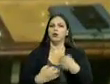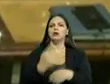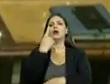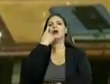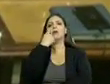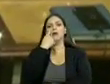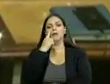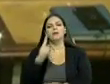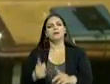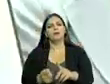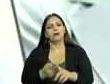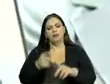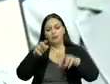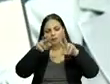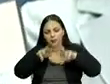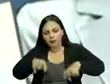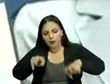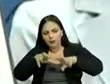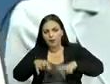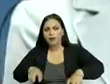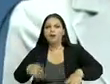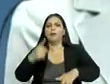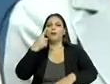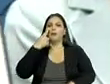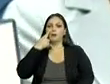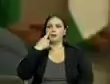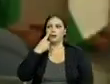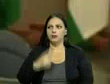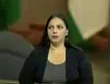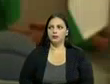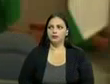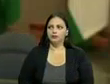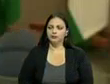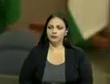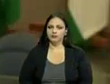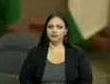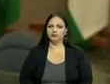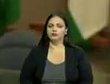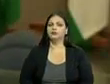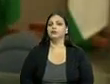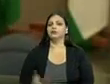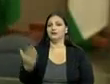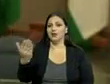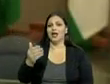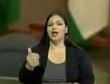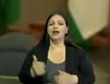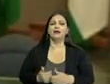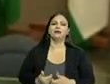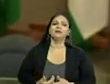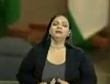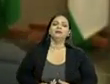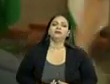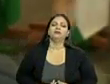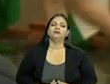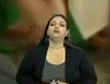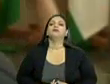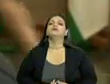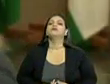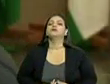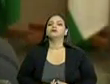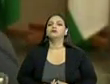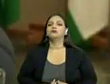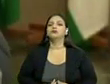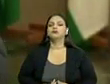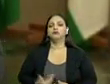anuncio de juicio político en contra del presidente del Consejo de Participación. Él no debía, por el mismo hecho de que es parte de un ámbito